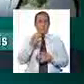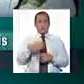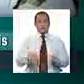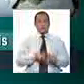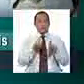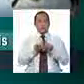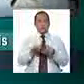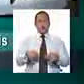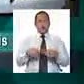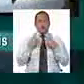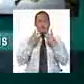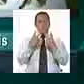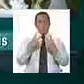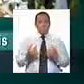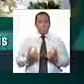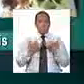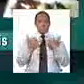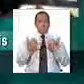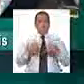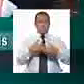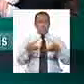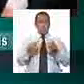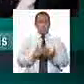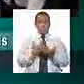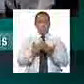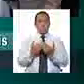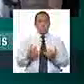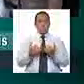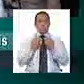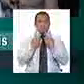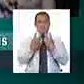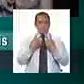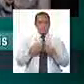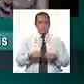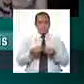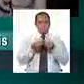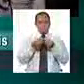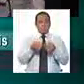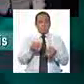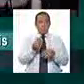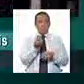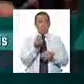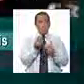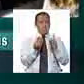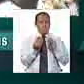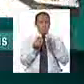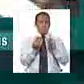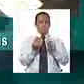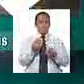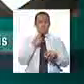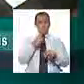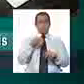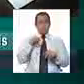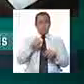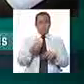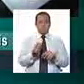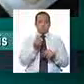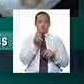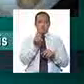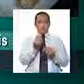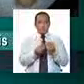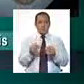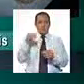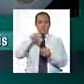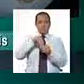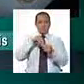como ves, es todo texturas de papa, ¿no? Bueno, y acá hay algo que parece huevito de codorniz, sí, pero bueno, no lo es. Bueno, es un huevito de codorniz, sí, lo de acá encima, pero